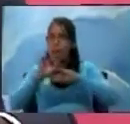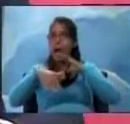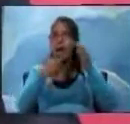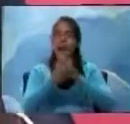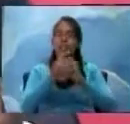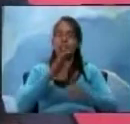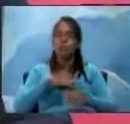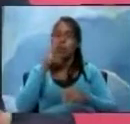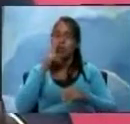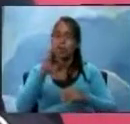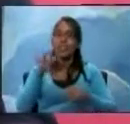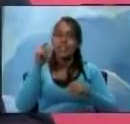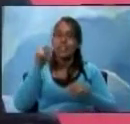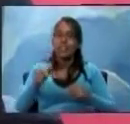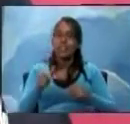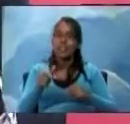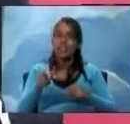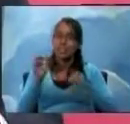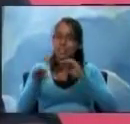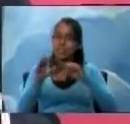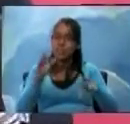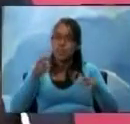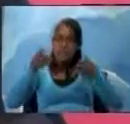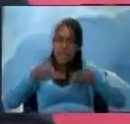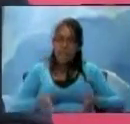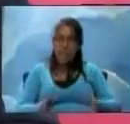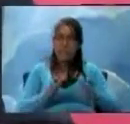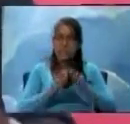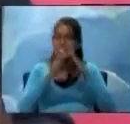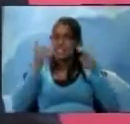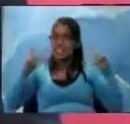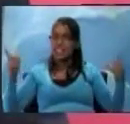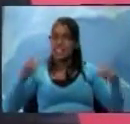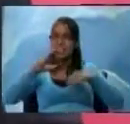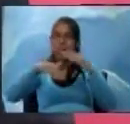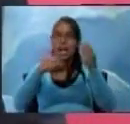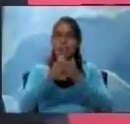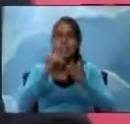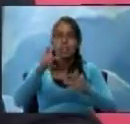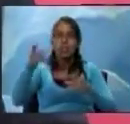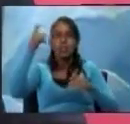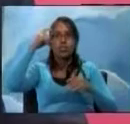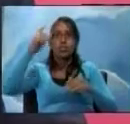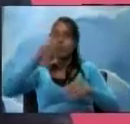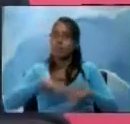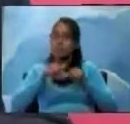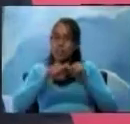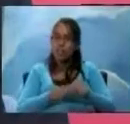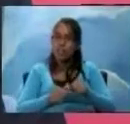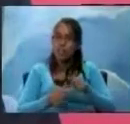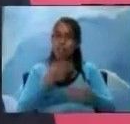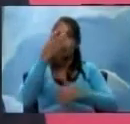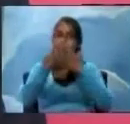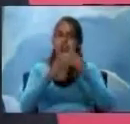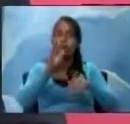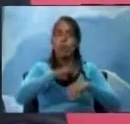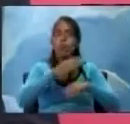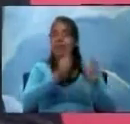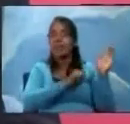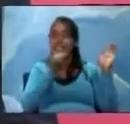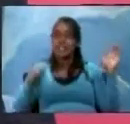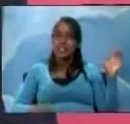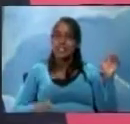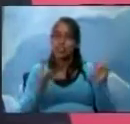poder ver estas semillas nacen y crezcan hasta que un día puede que da fruto, porque el